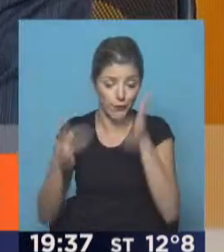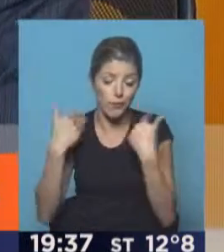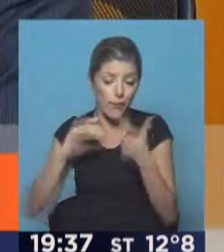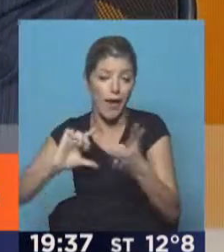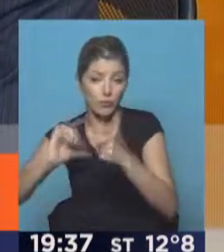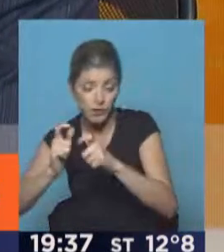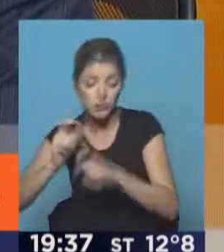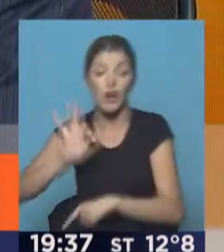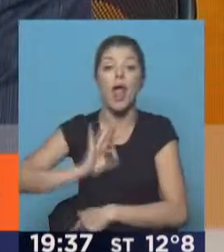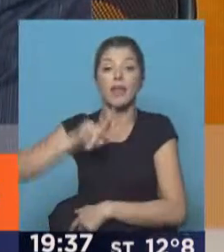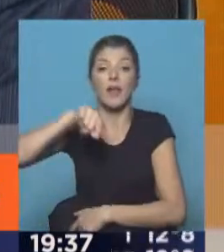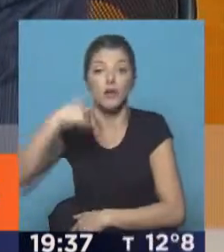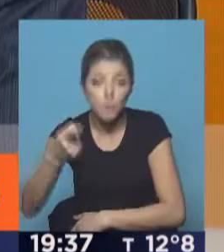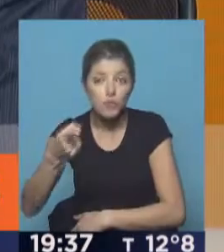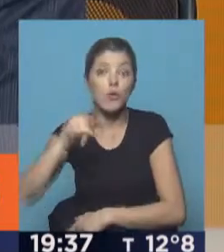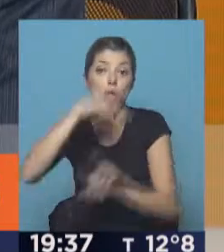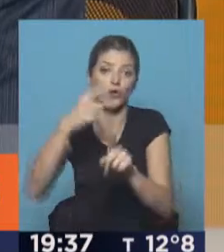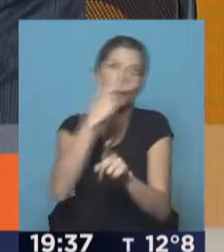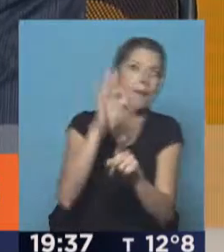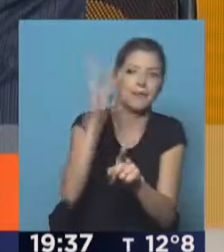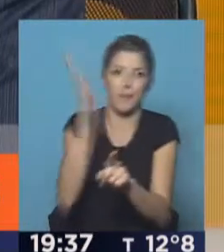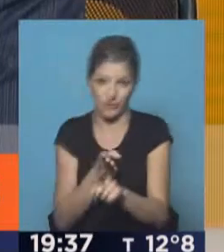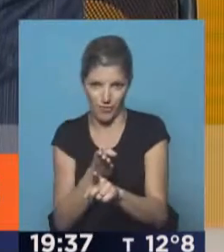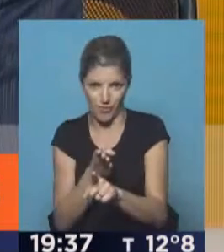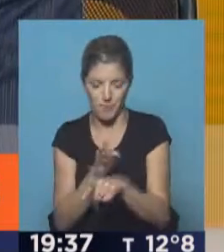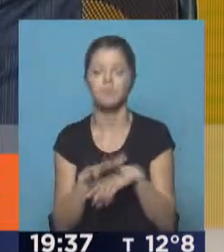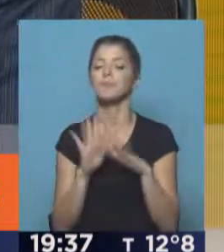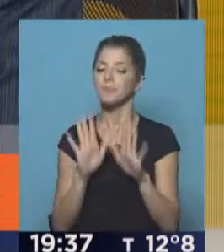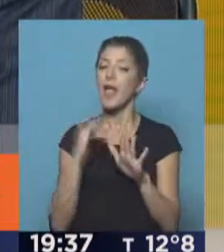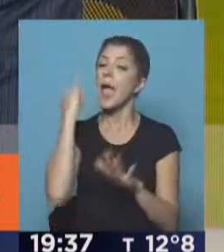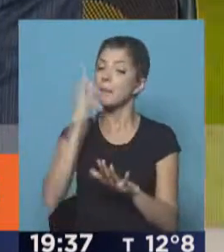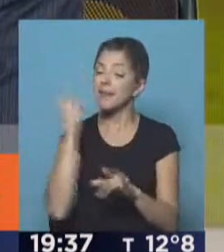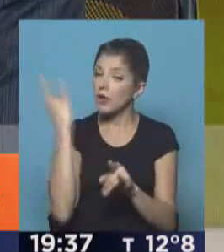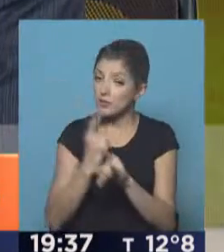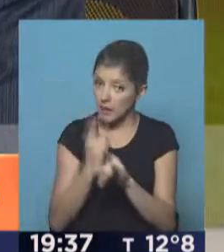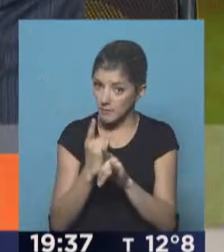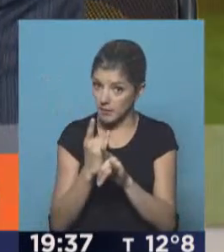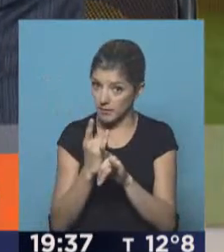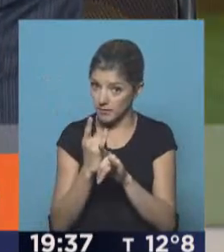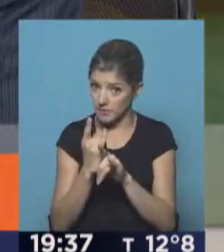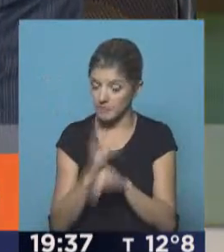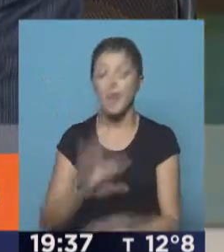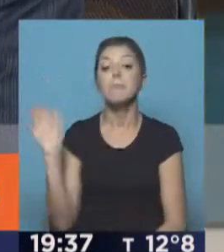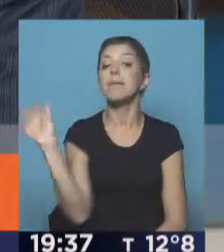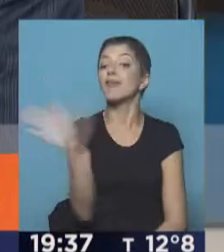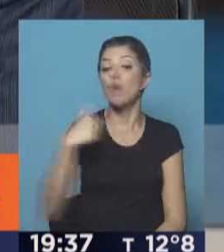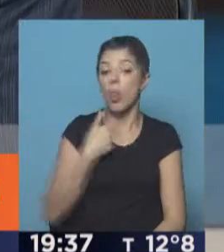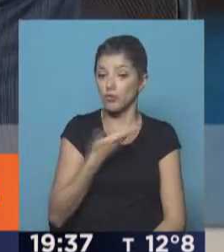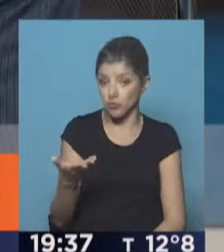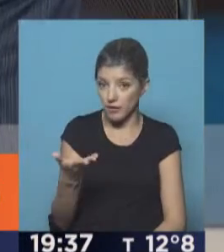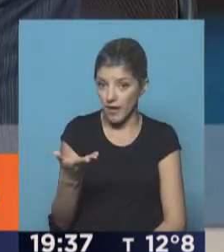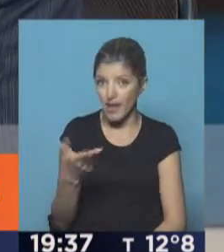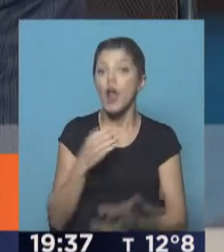y el año que viene habrá que hacer el otro tanto, explicándole a la gente que es mucho más nocivo para toda la sociedad